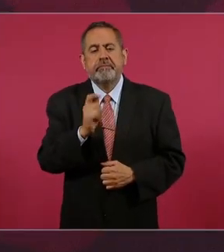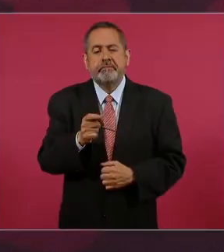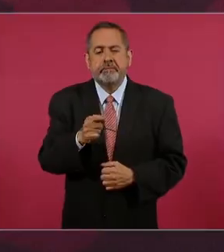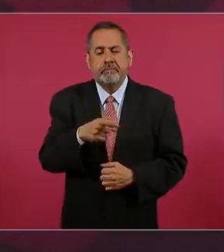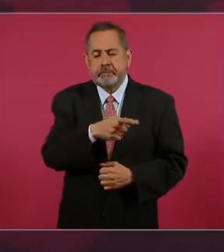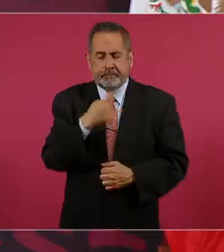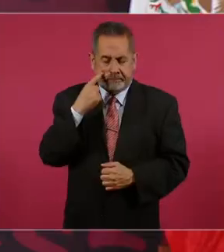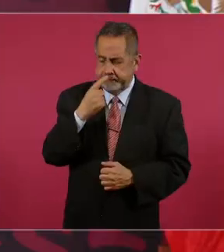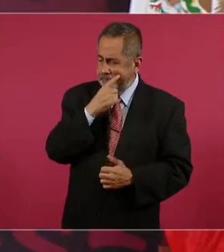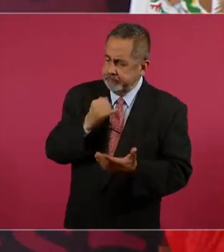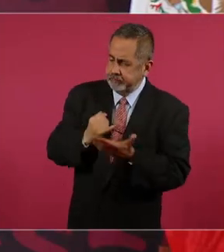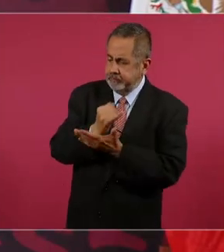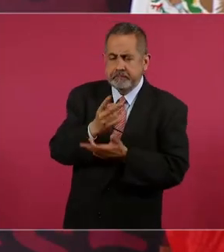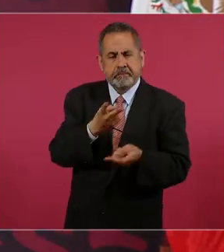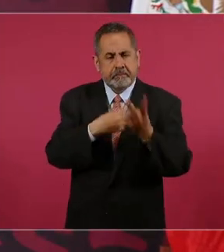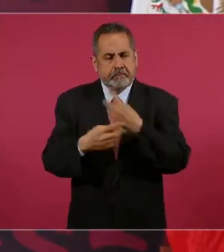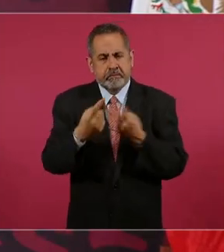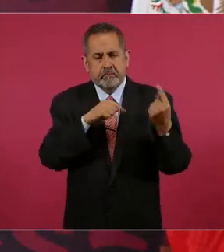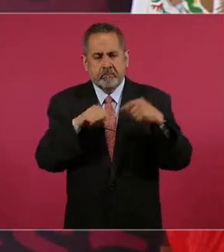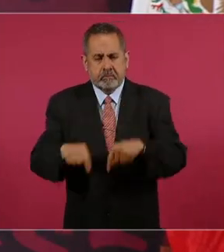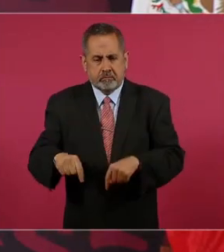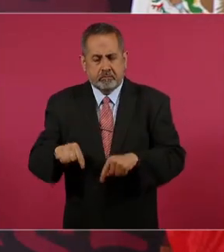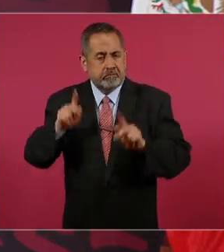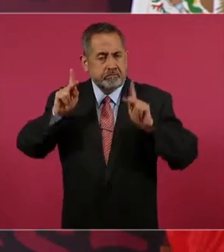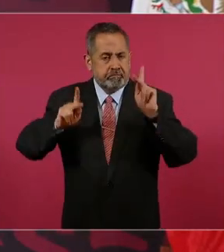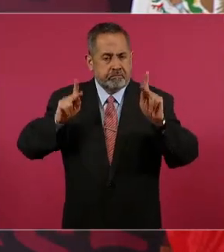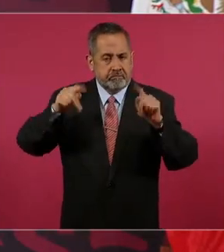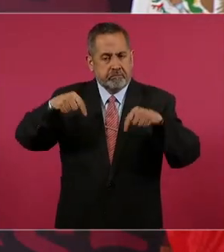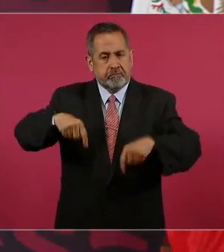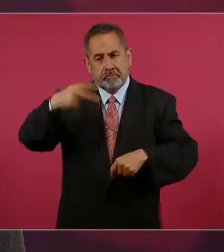decidido venir a México